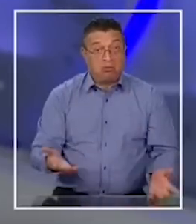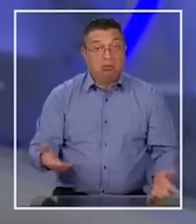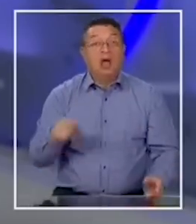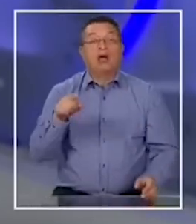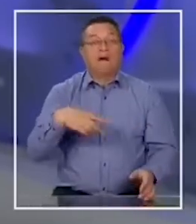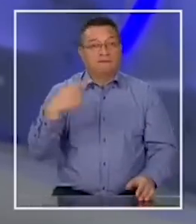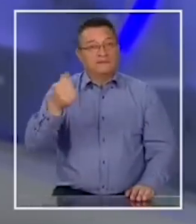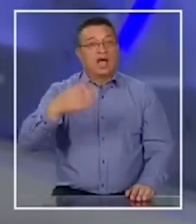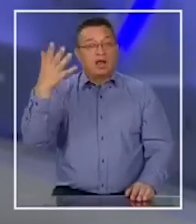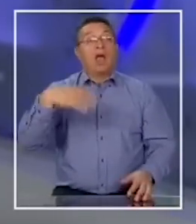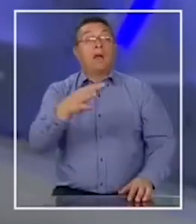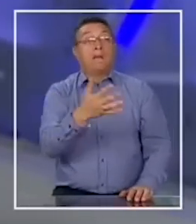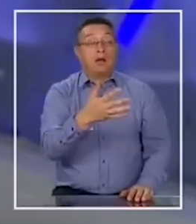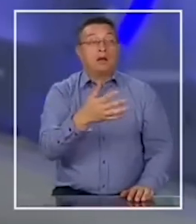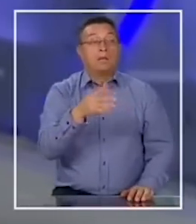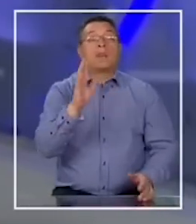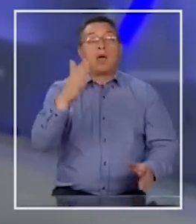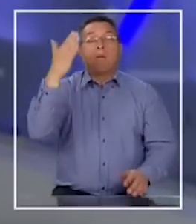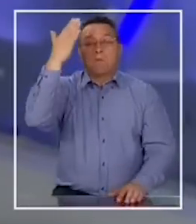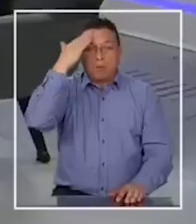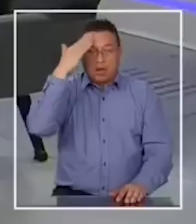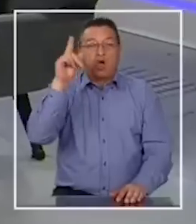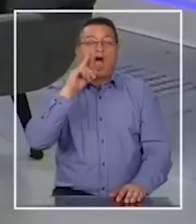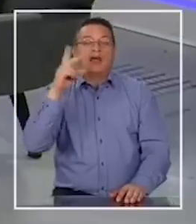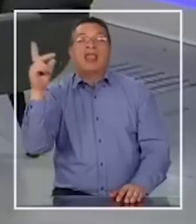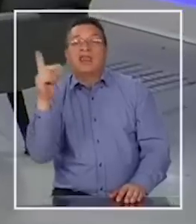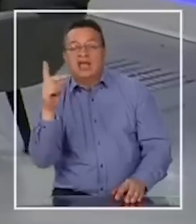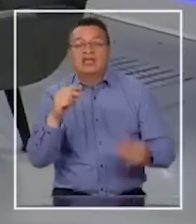uno está haciendo el ministro de Justicia por ejemplo